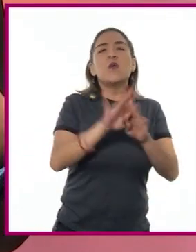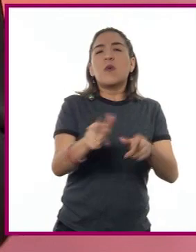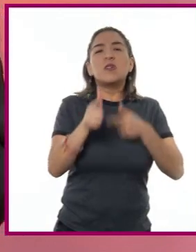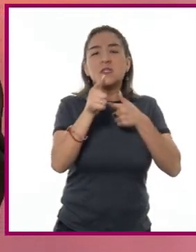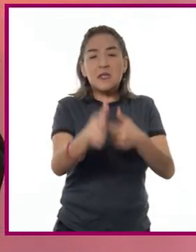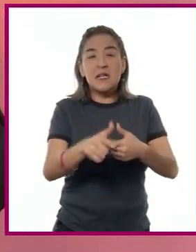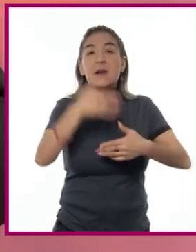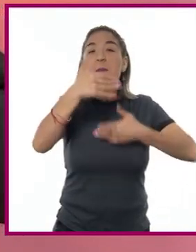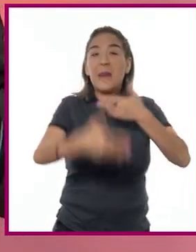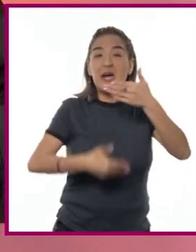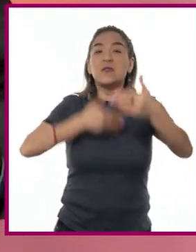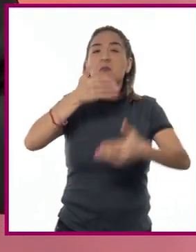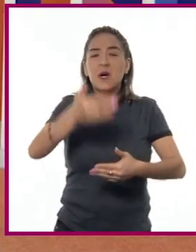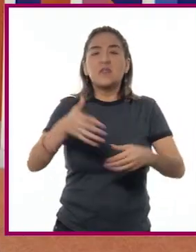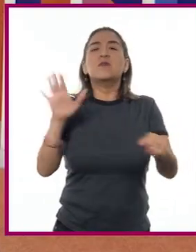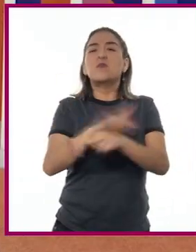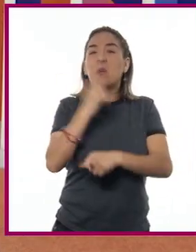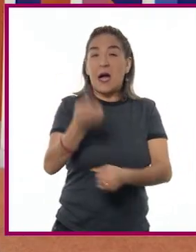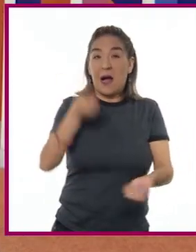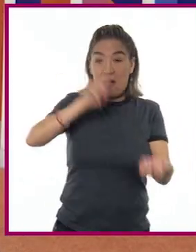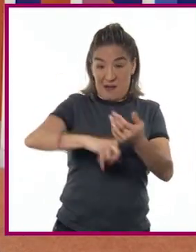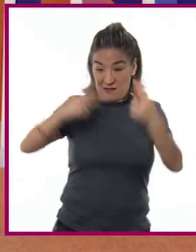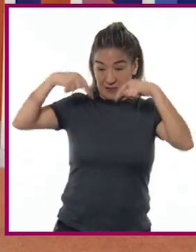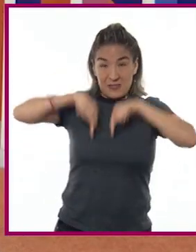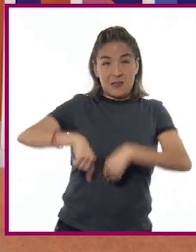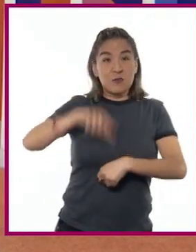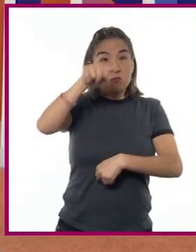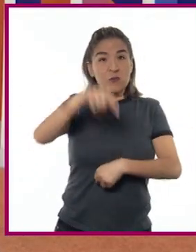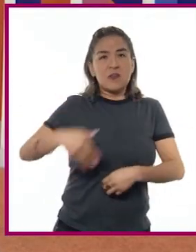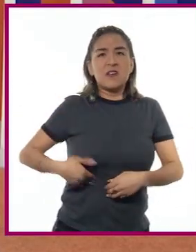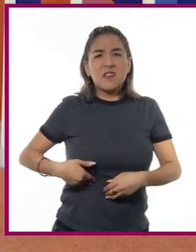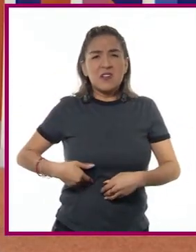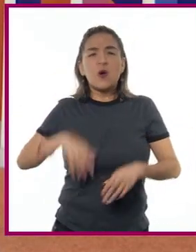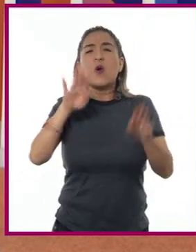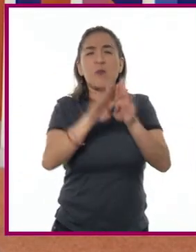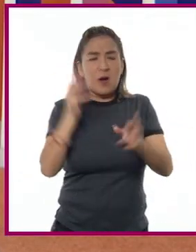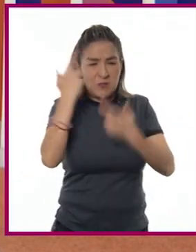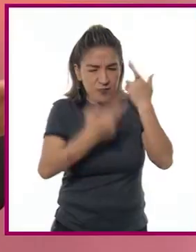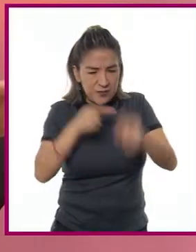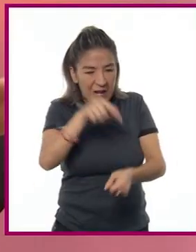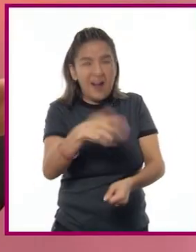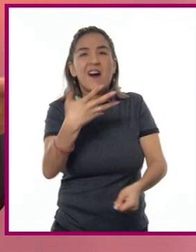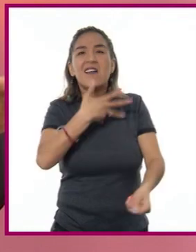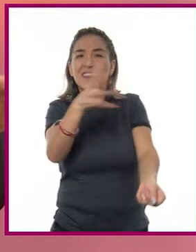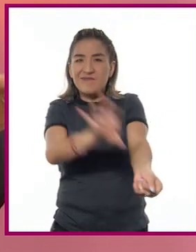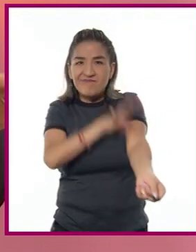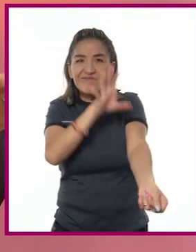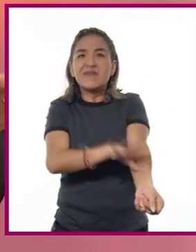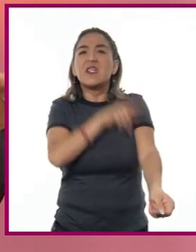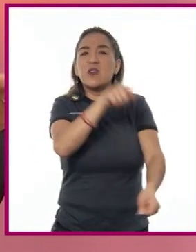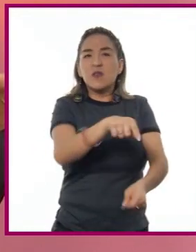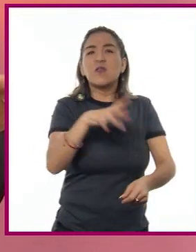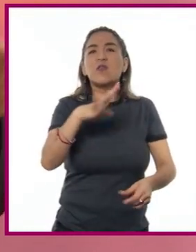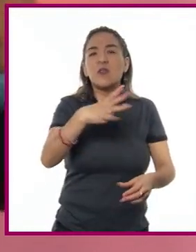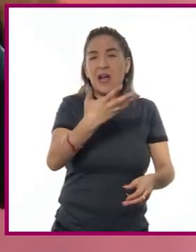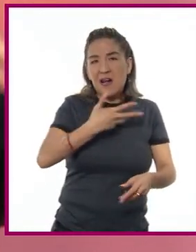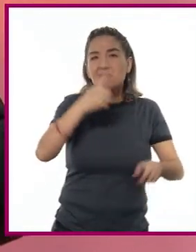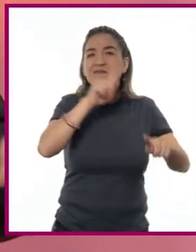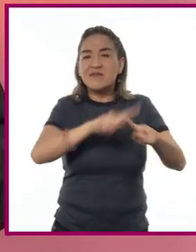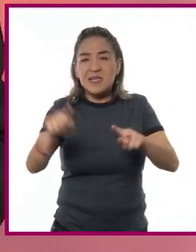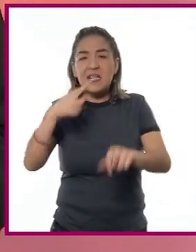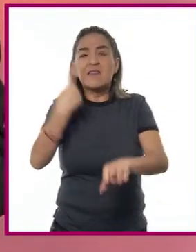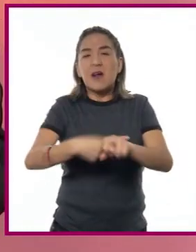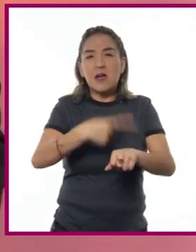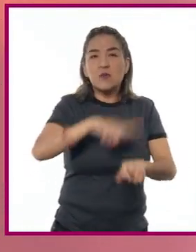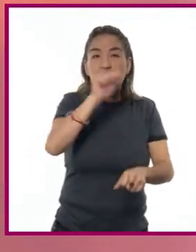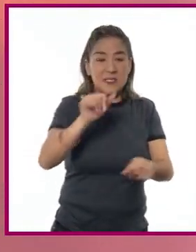a paso porque desde adentro nosotros podemos ver esa energía que está transmitiendo el material radioactivo y la